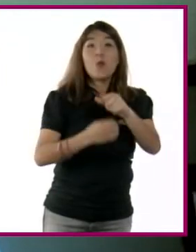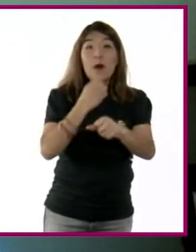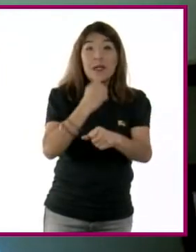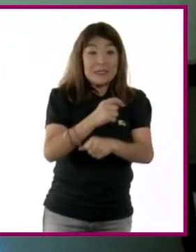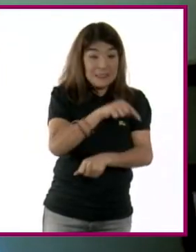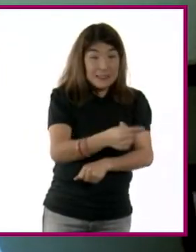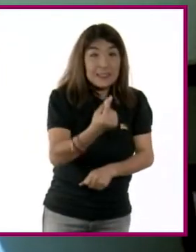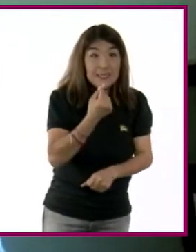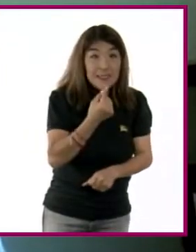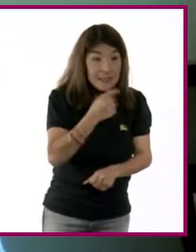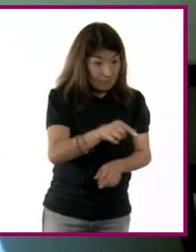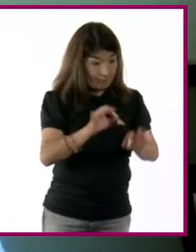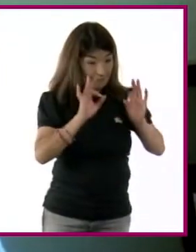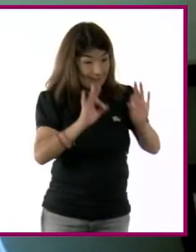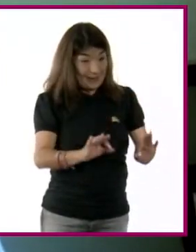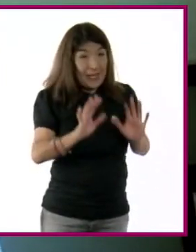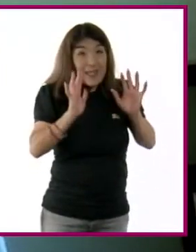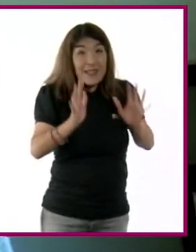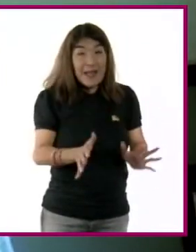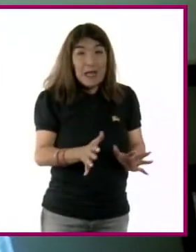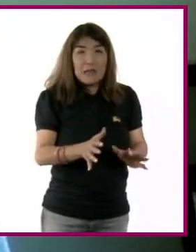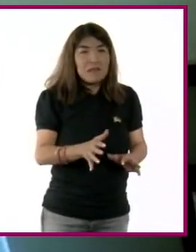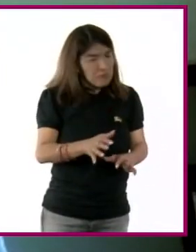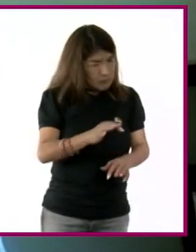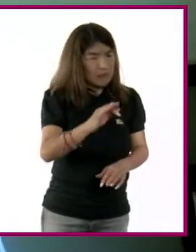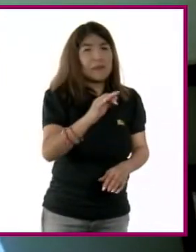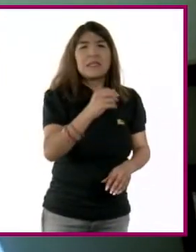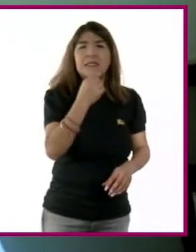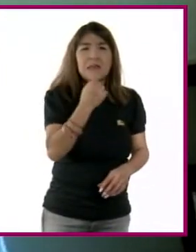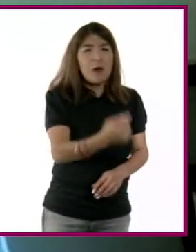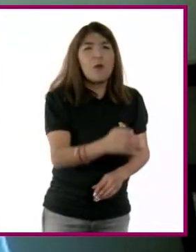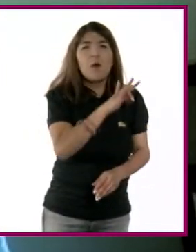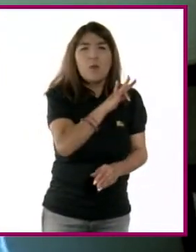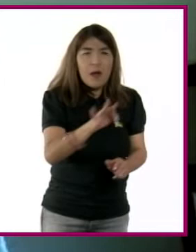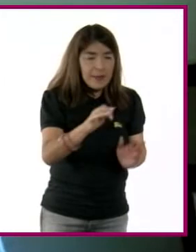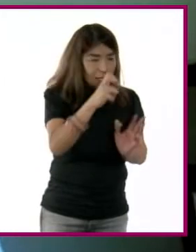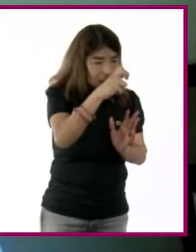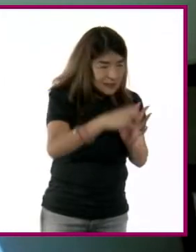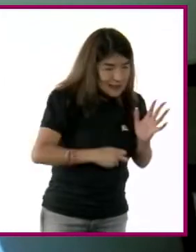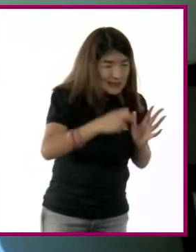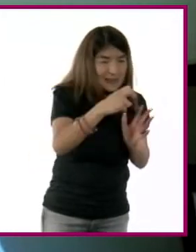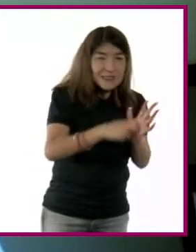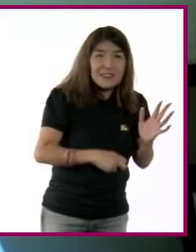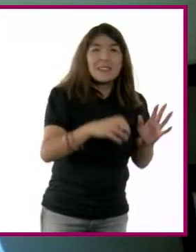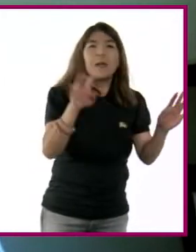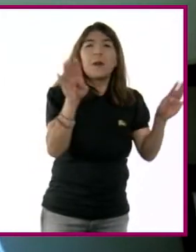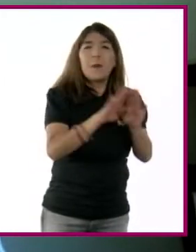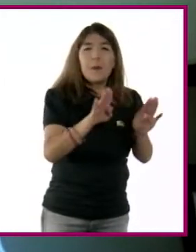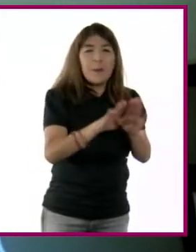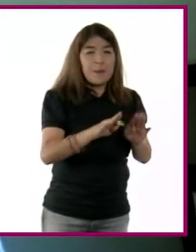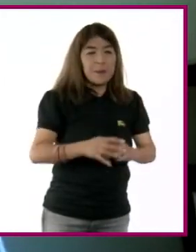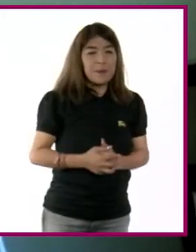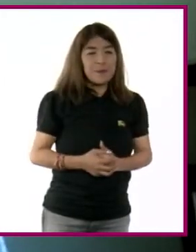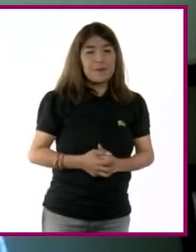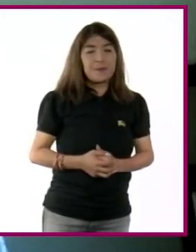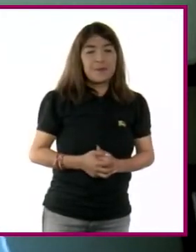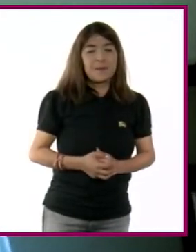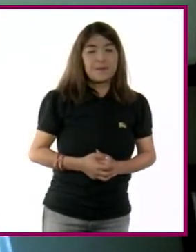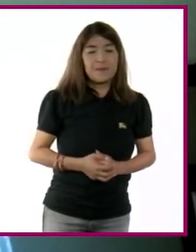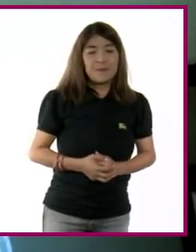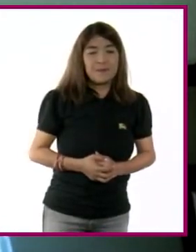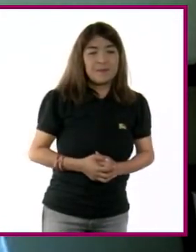momento, desde pequeñas y desde pequeños se pueden empezar a encontrar, por